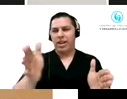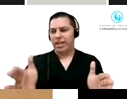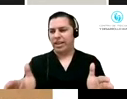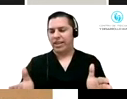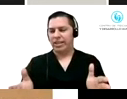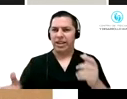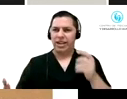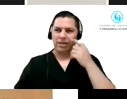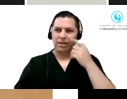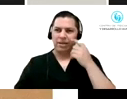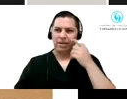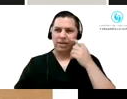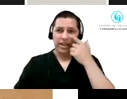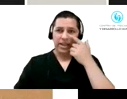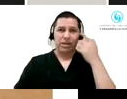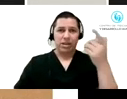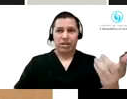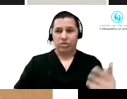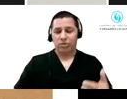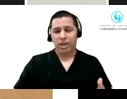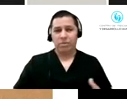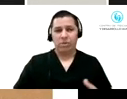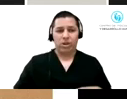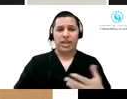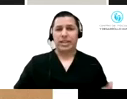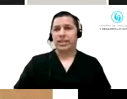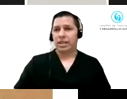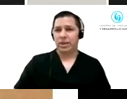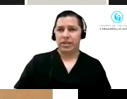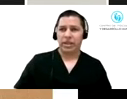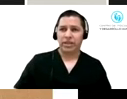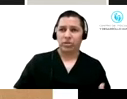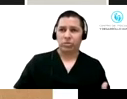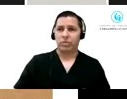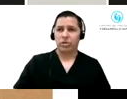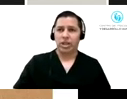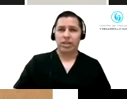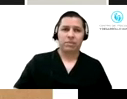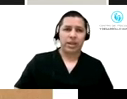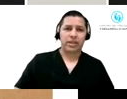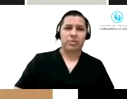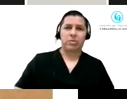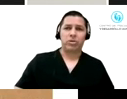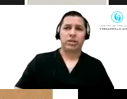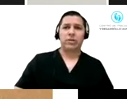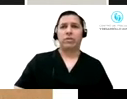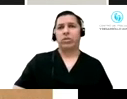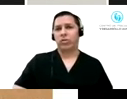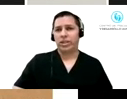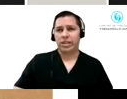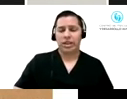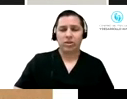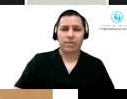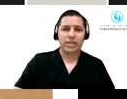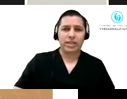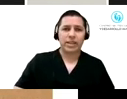al hombre a que ingresara al marco de la crianza. Un ejemplo, las licencias de paternidad son muy importantes para ese propósito. Cuando